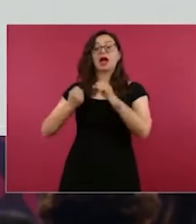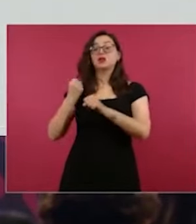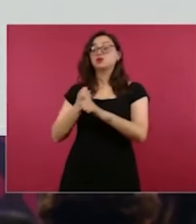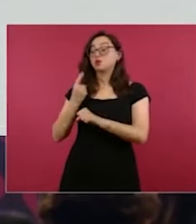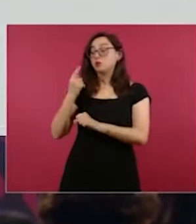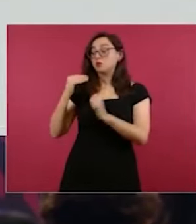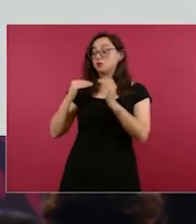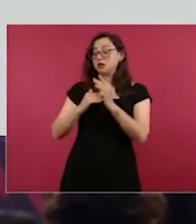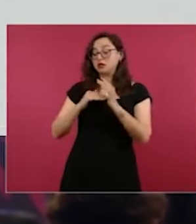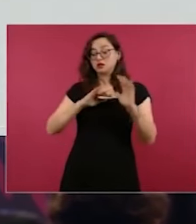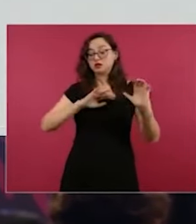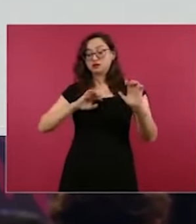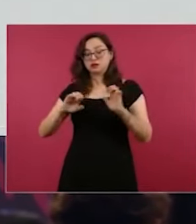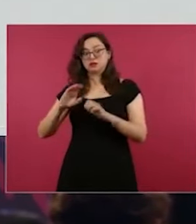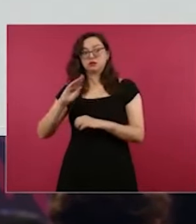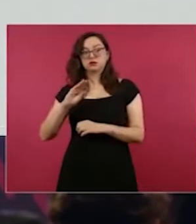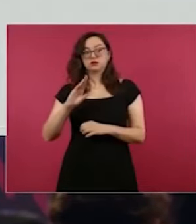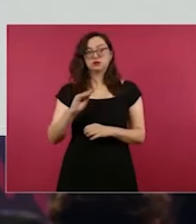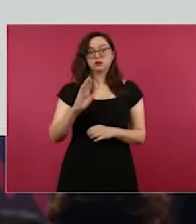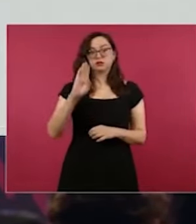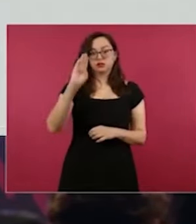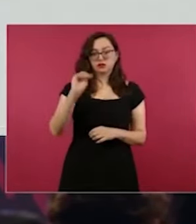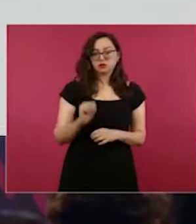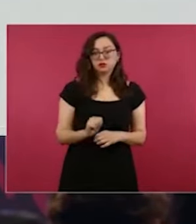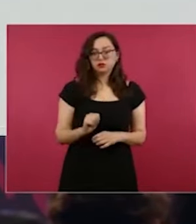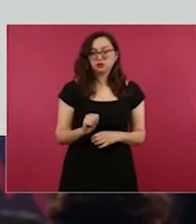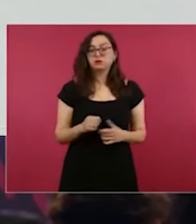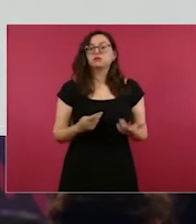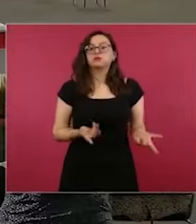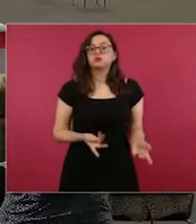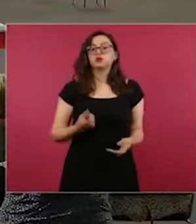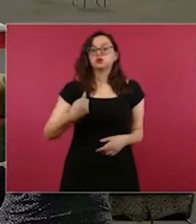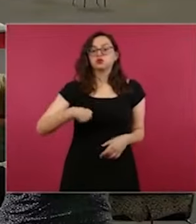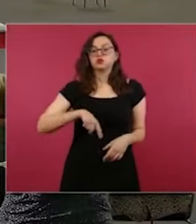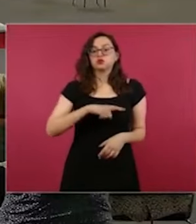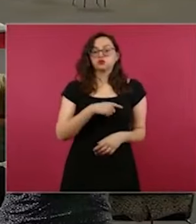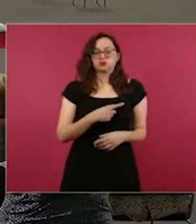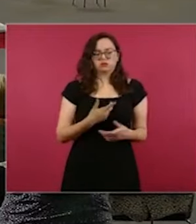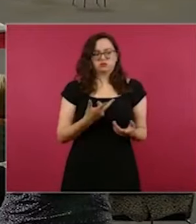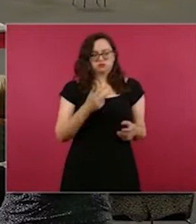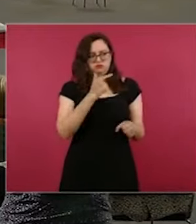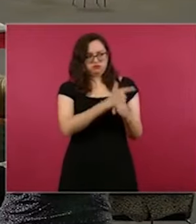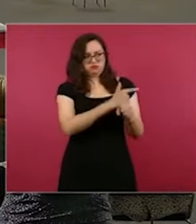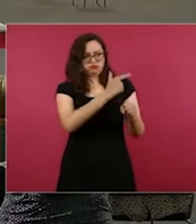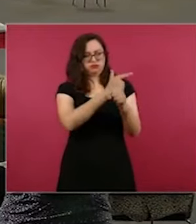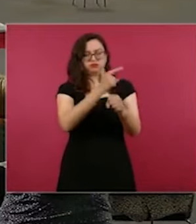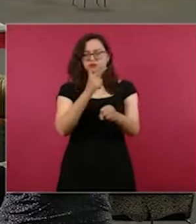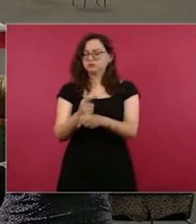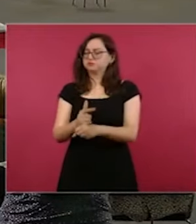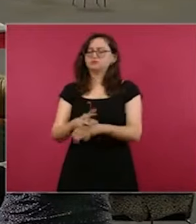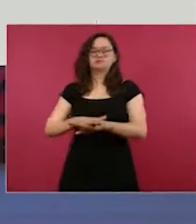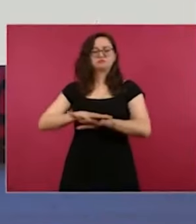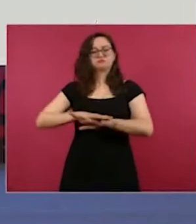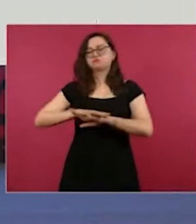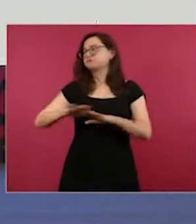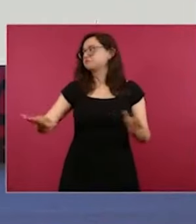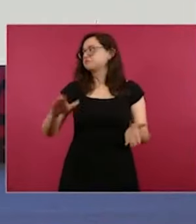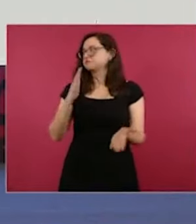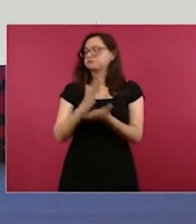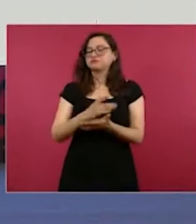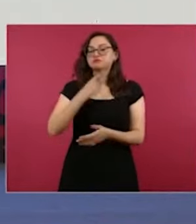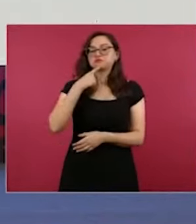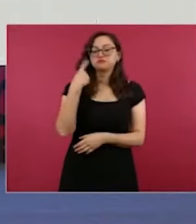participado en esta trama Asimismo se busca enviar un mensaje contundente de que nadie está por encima de la ley y que la